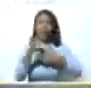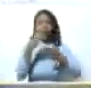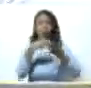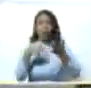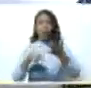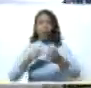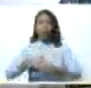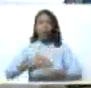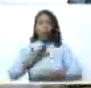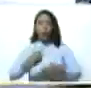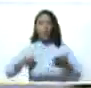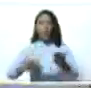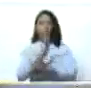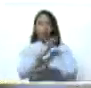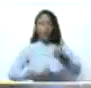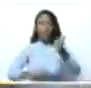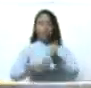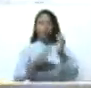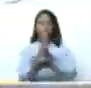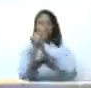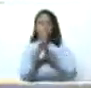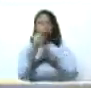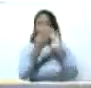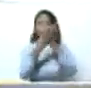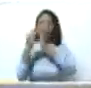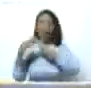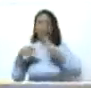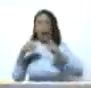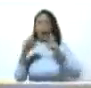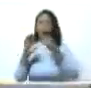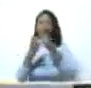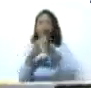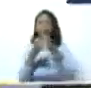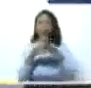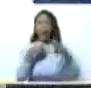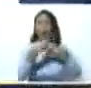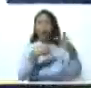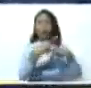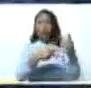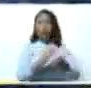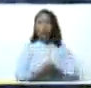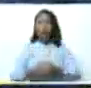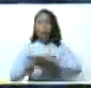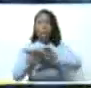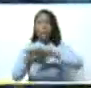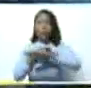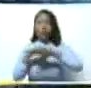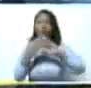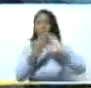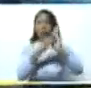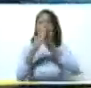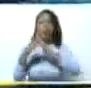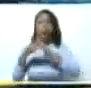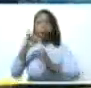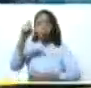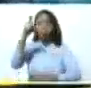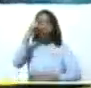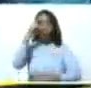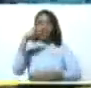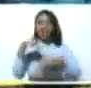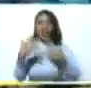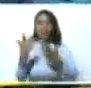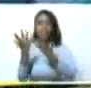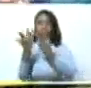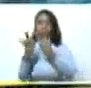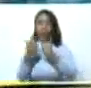para poder impulsar a los emprendedores comunales, las unidades de producción Entonces hay que familiar. darle un micrófono al ministro de Comuna, Jorge Arriaza. ¿Qué me dices